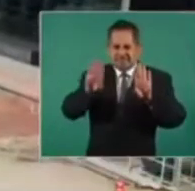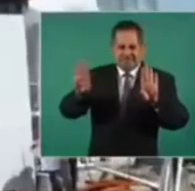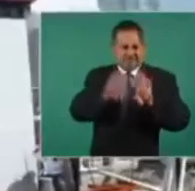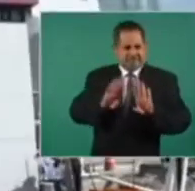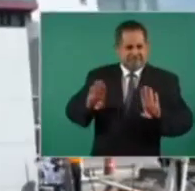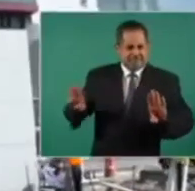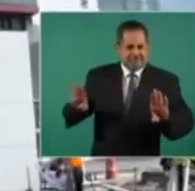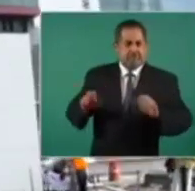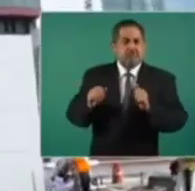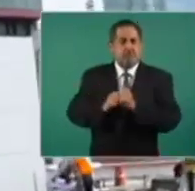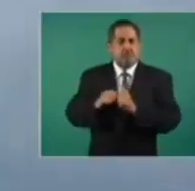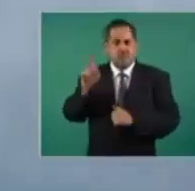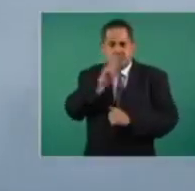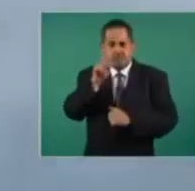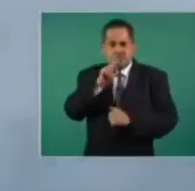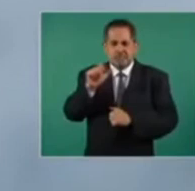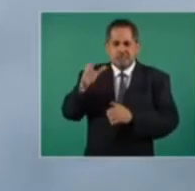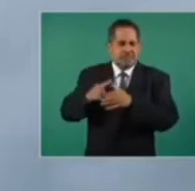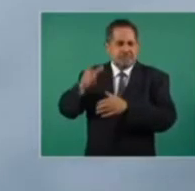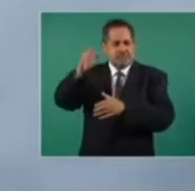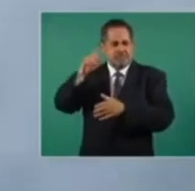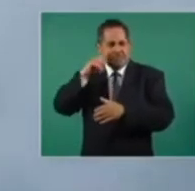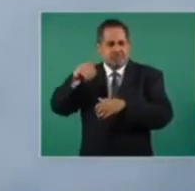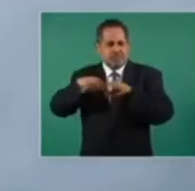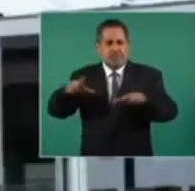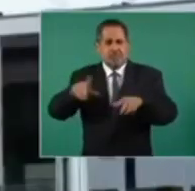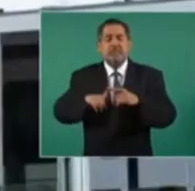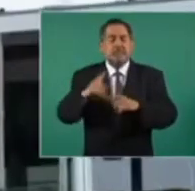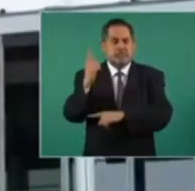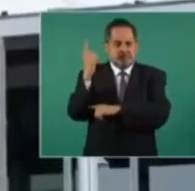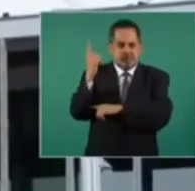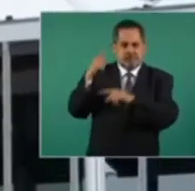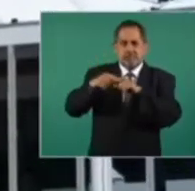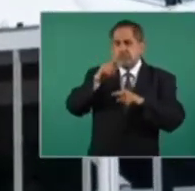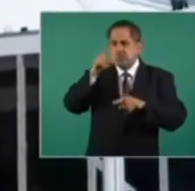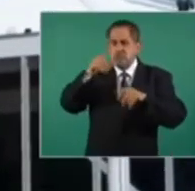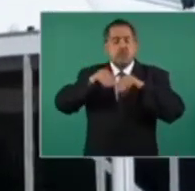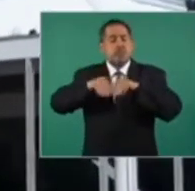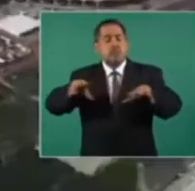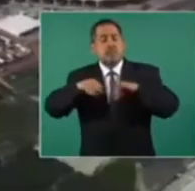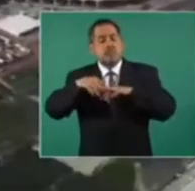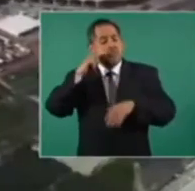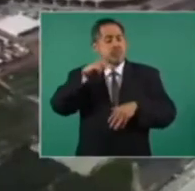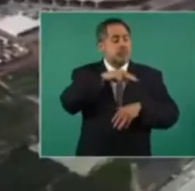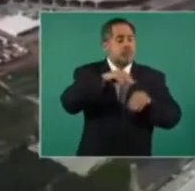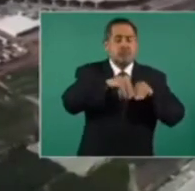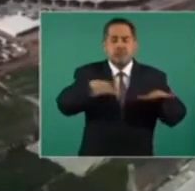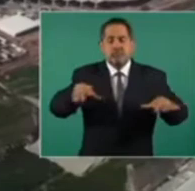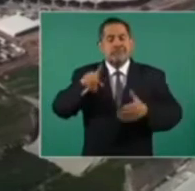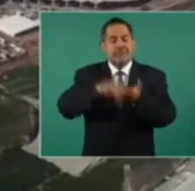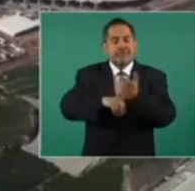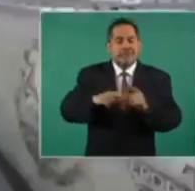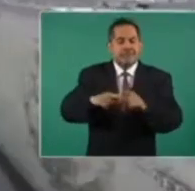y rotondas de aeropasillos, además de la colocación de superpostes para la iluminación de plataformas de estacionamiento de